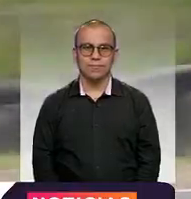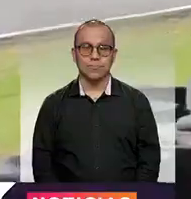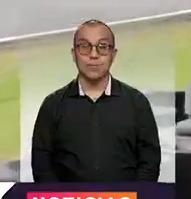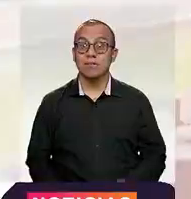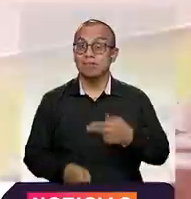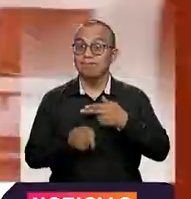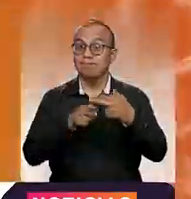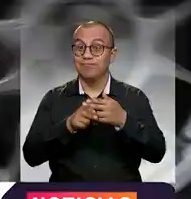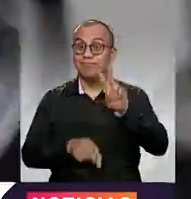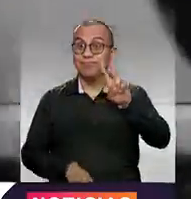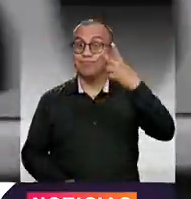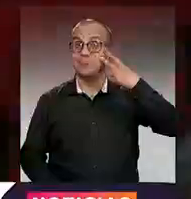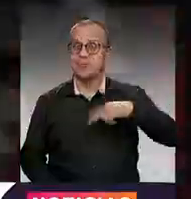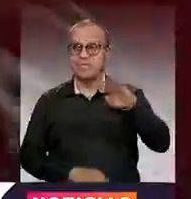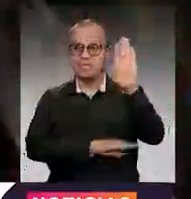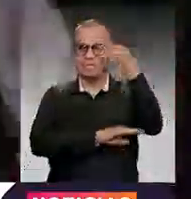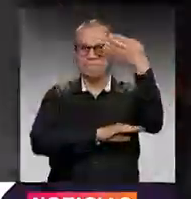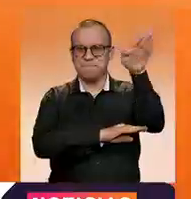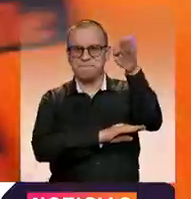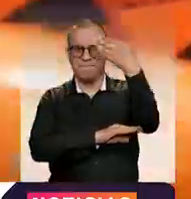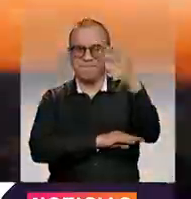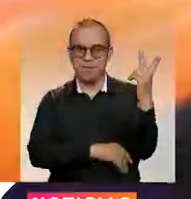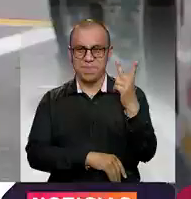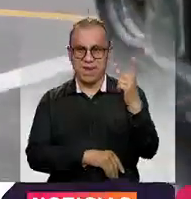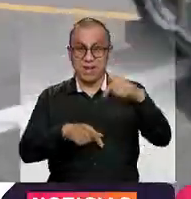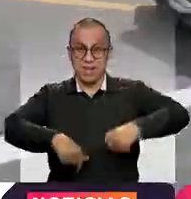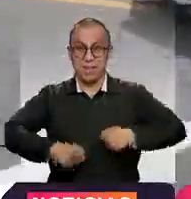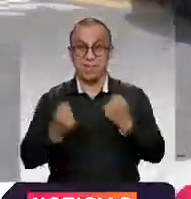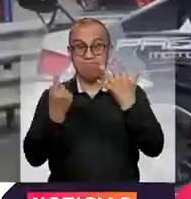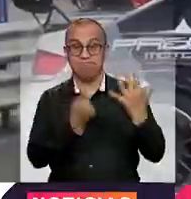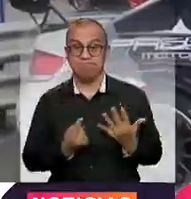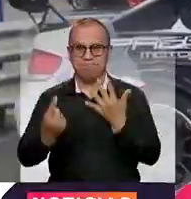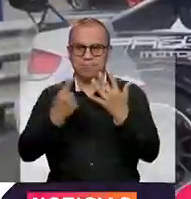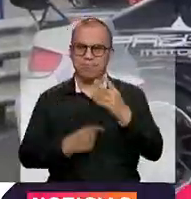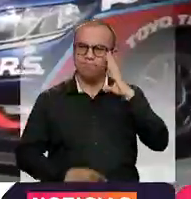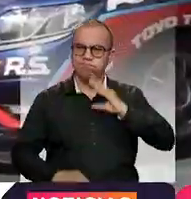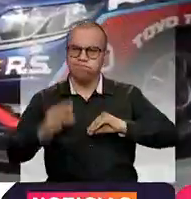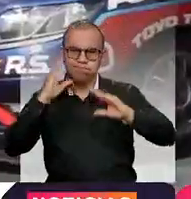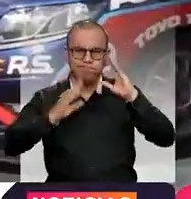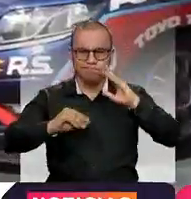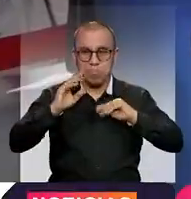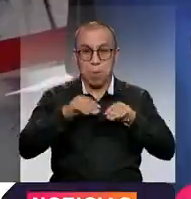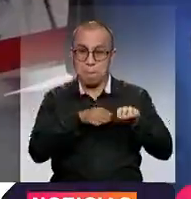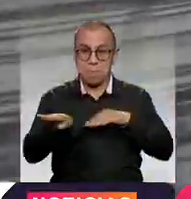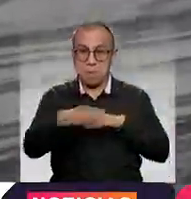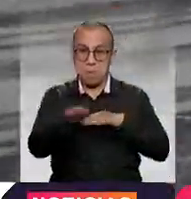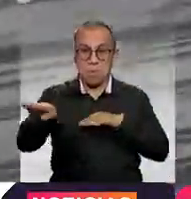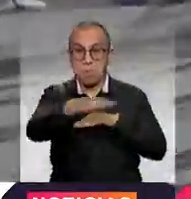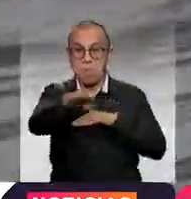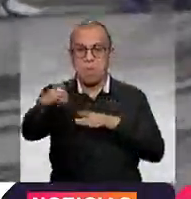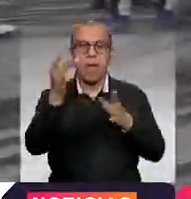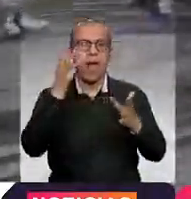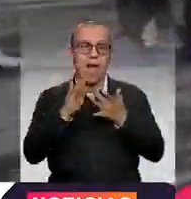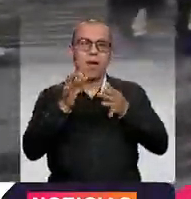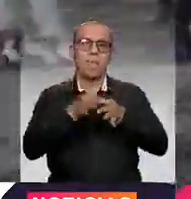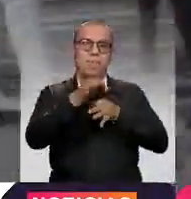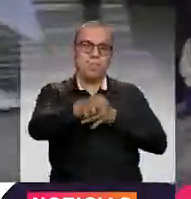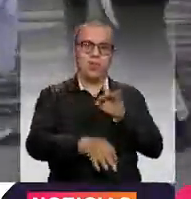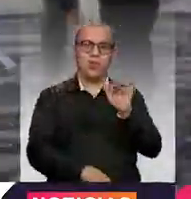Faltan 2 días para la bandera verde de las 6 horas de Bogotá y mucha experiencia rodará por el asfalto de Tocancipá.